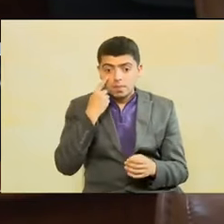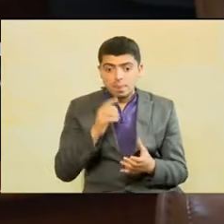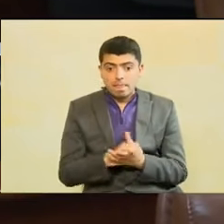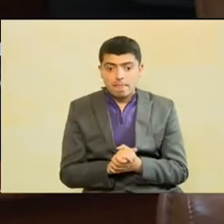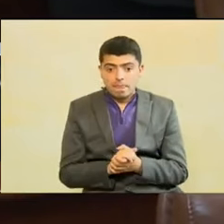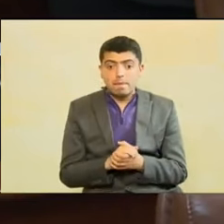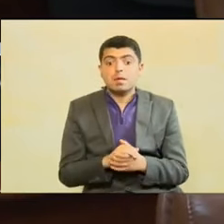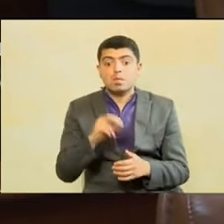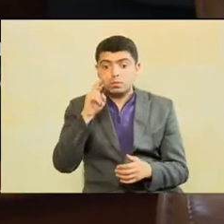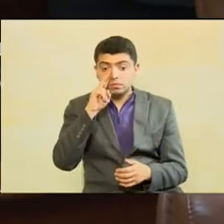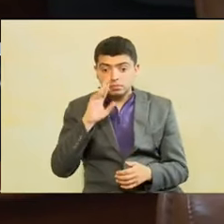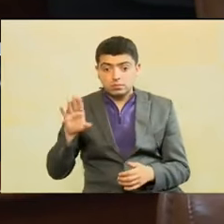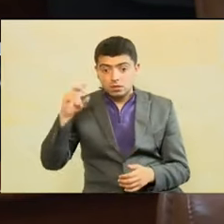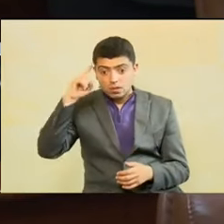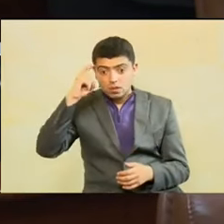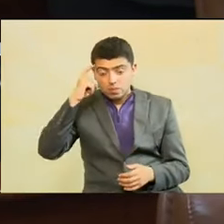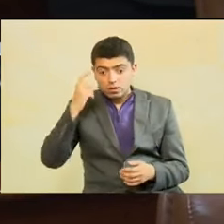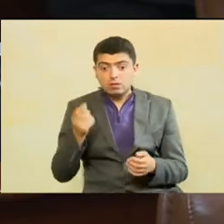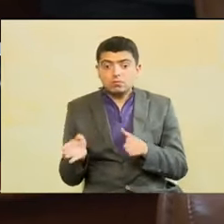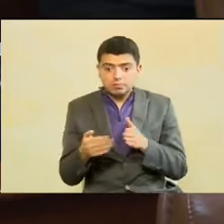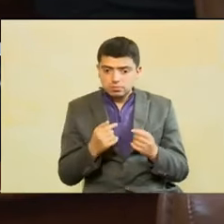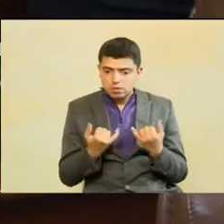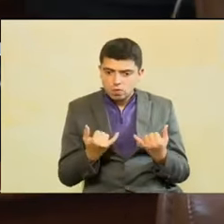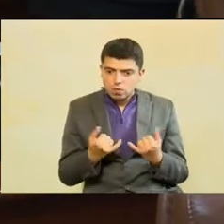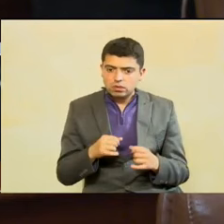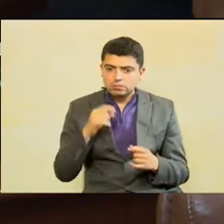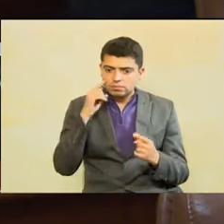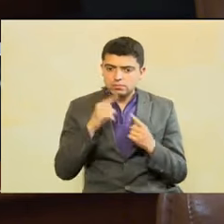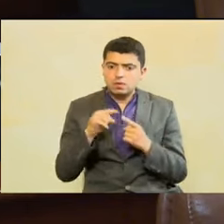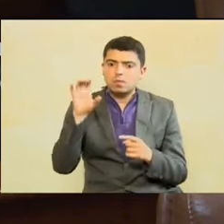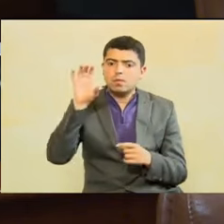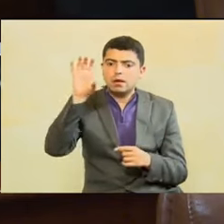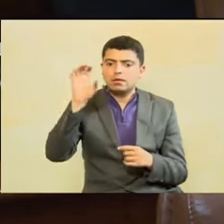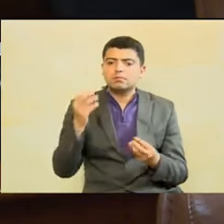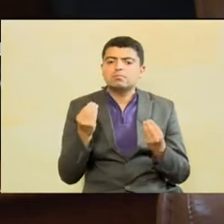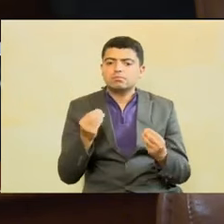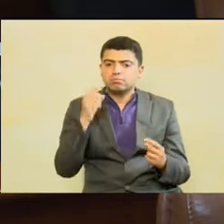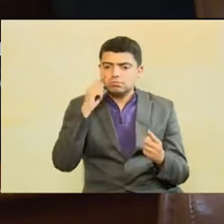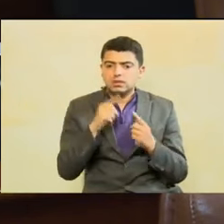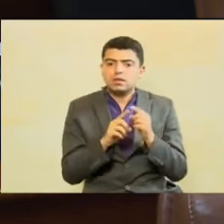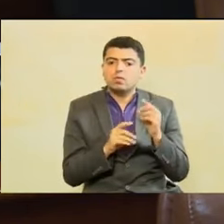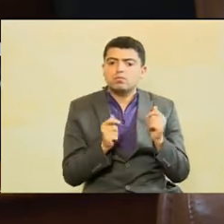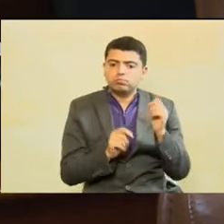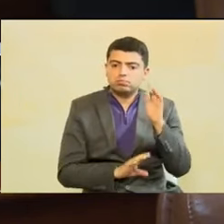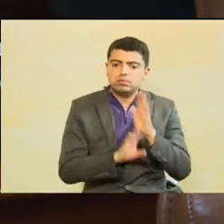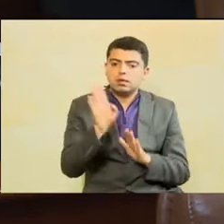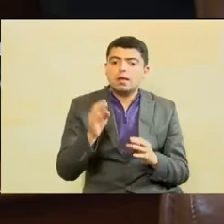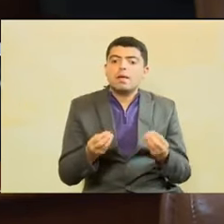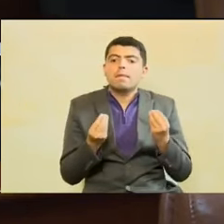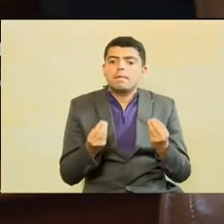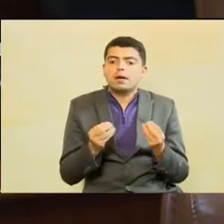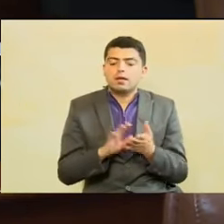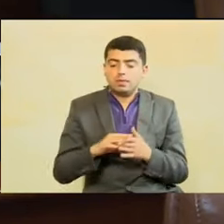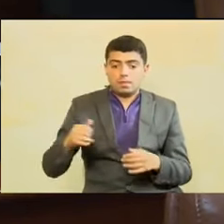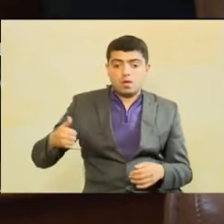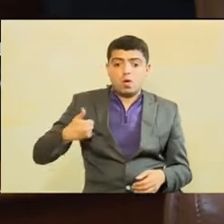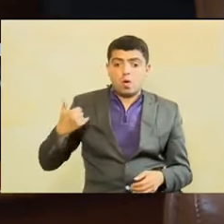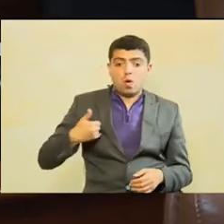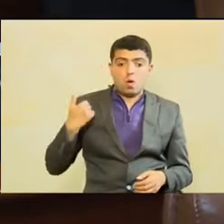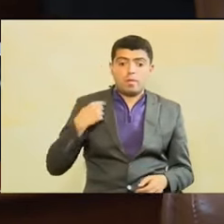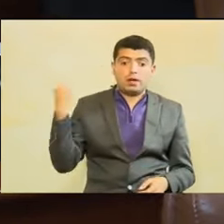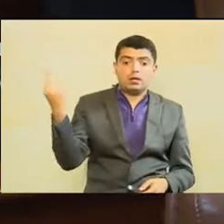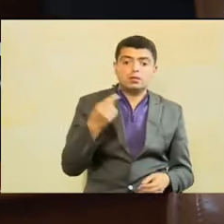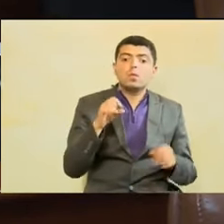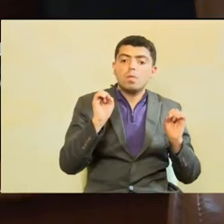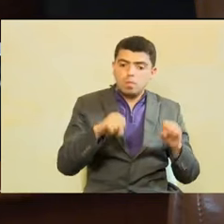gobierno nacional viene adelantando en este país para lograr avanzar para que nuestros jóvenes puedan